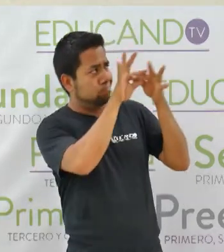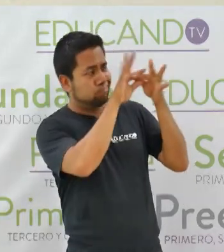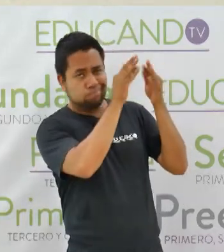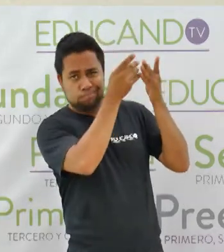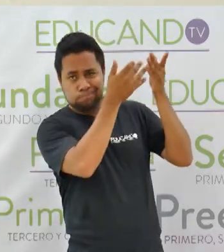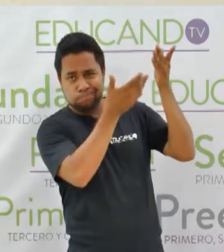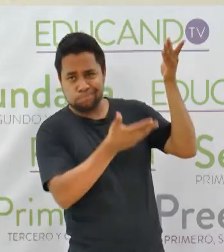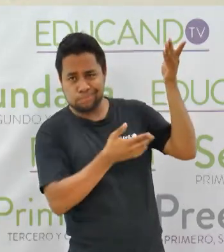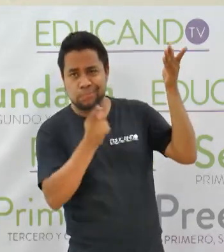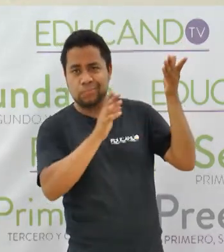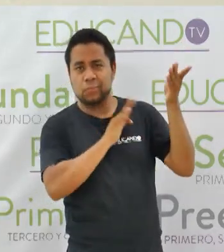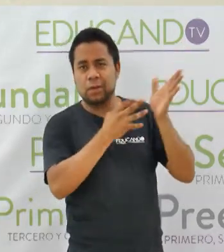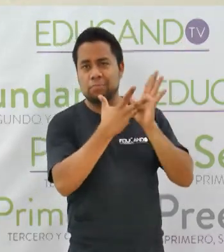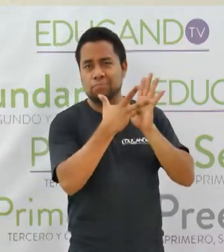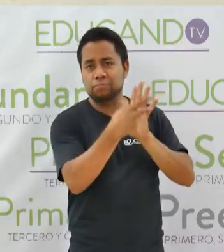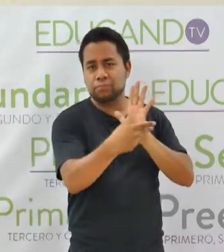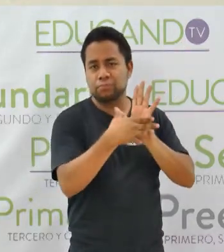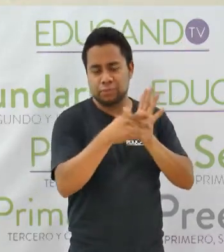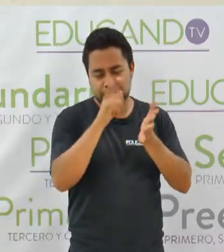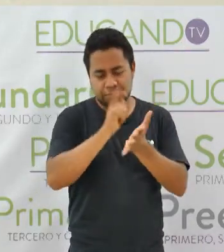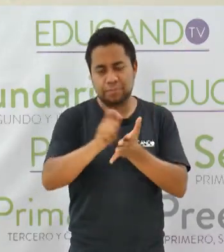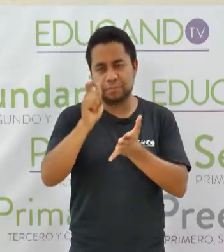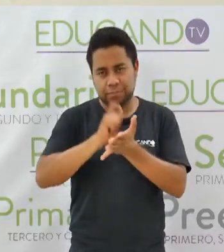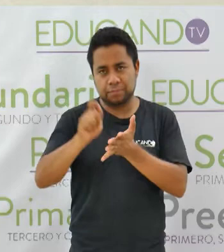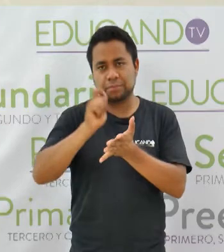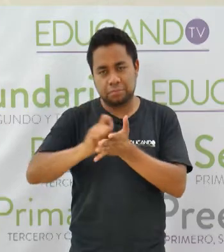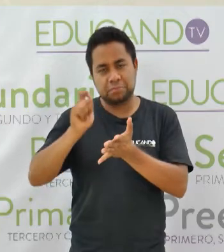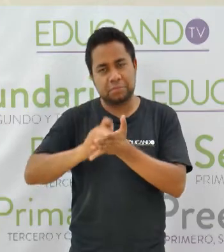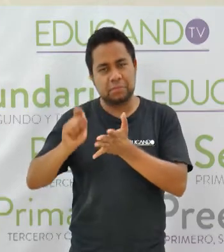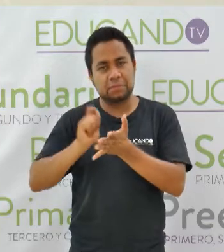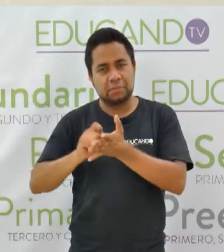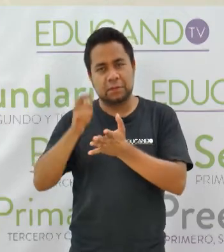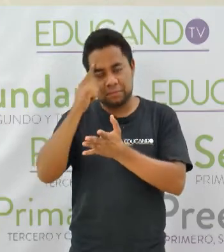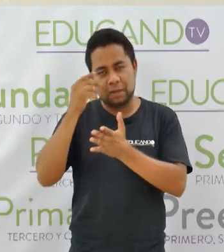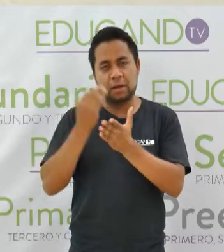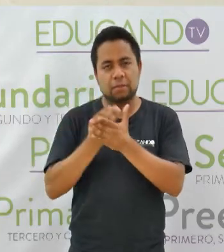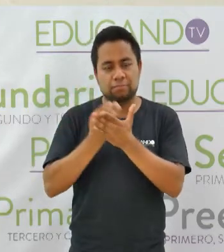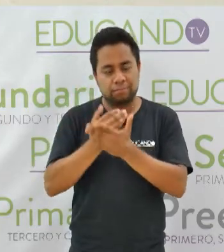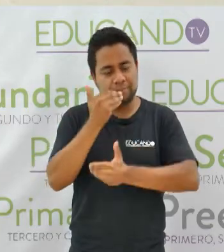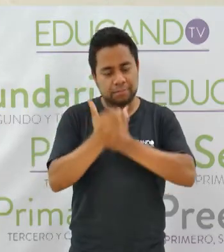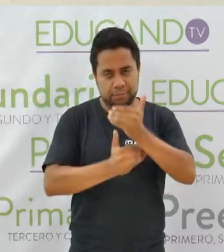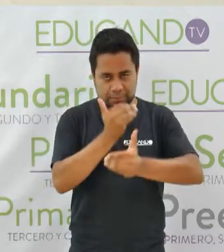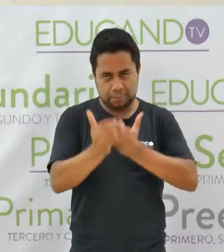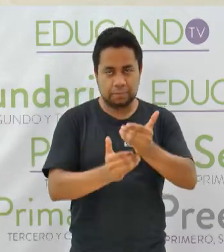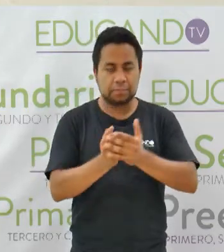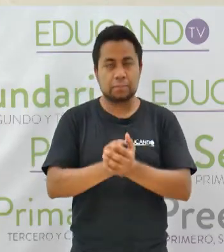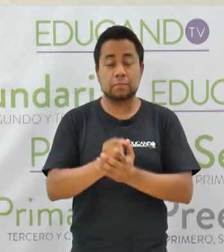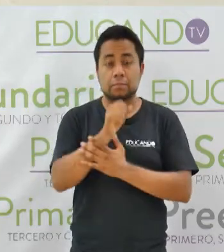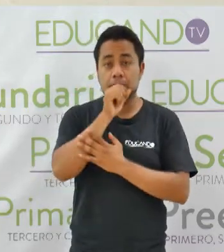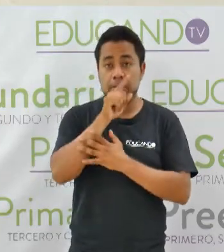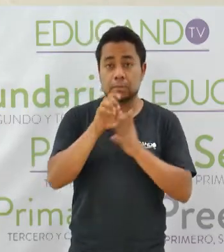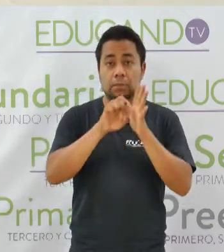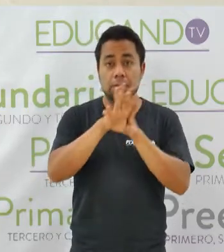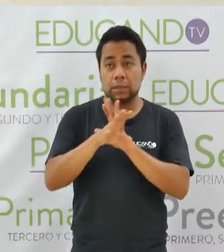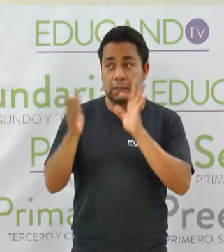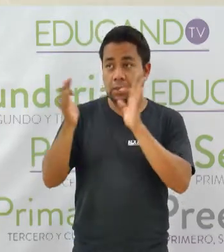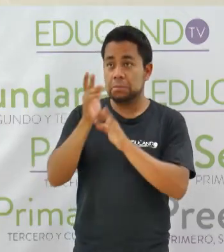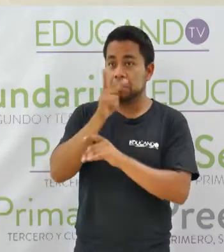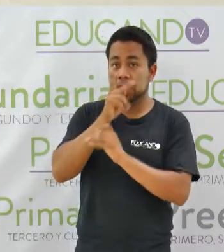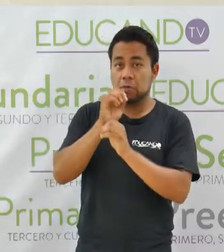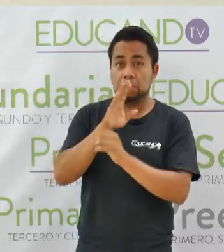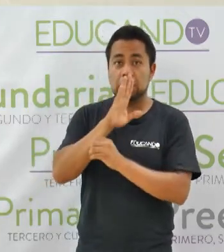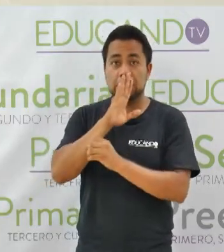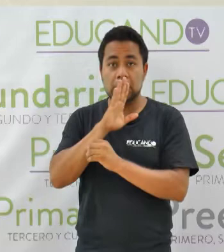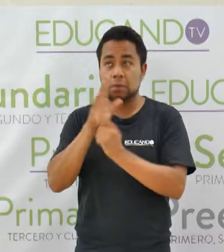puedas organizar de forma coherente y sencilla toda la información que vamos a estar trabajando a lo largo de todos estos minutos. También, si estás